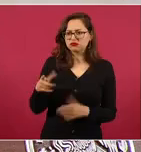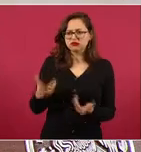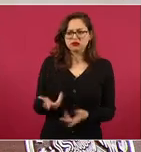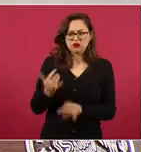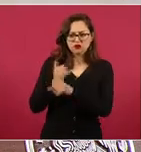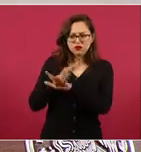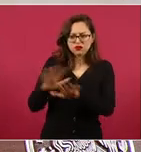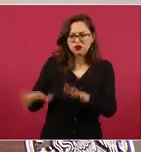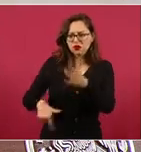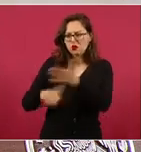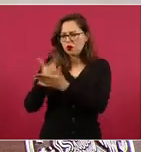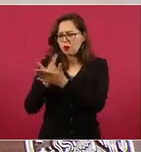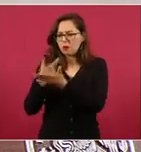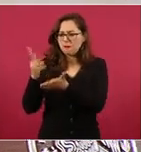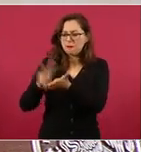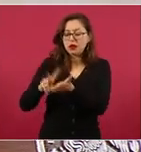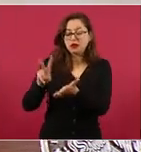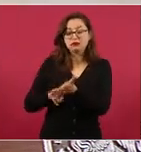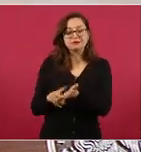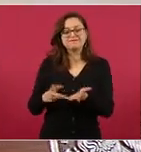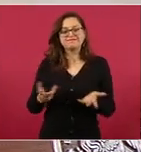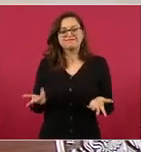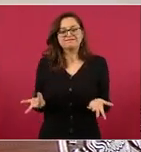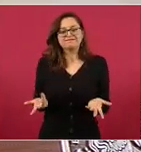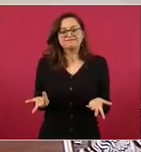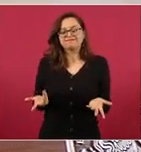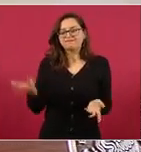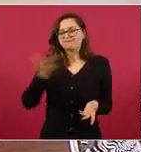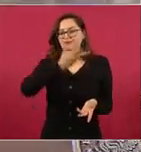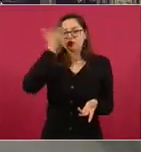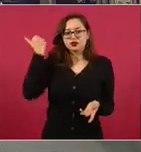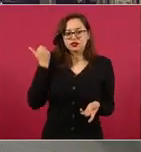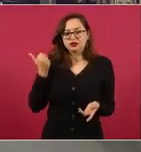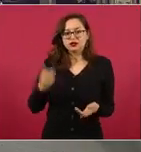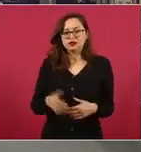nos reunimos para reforzar el plan